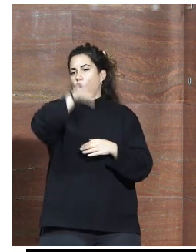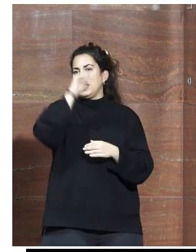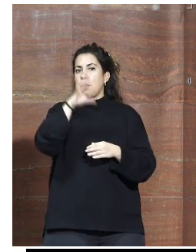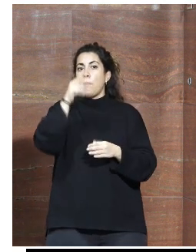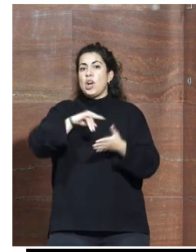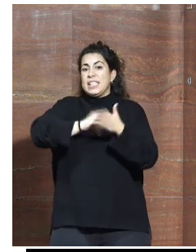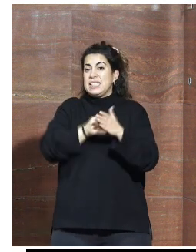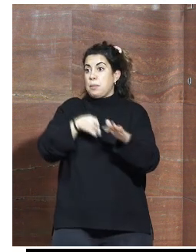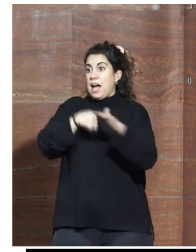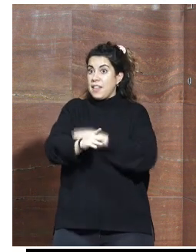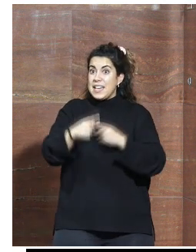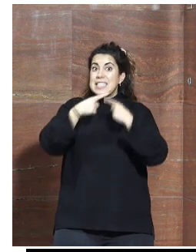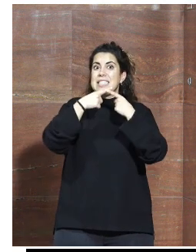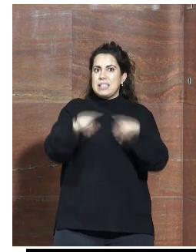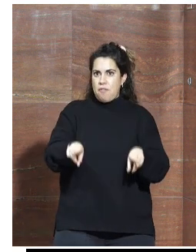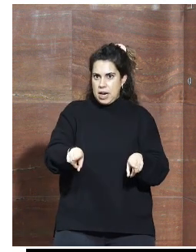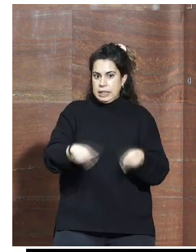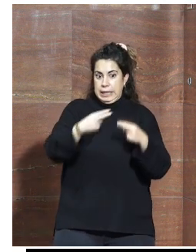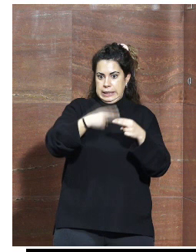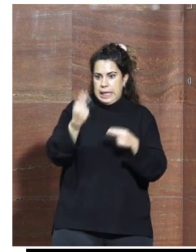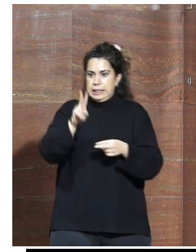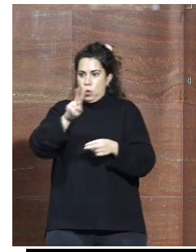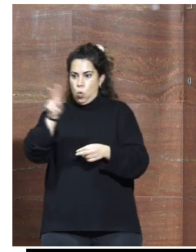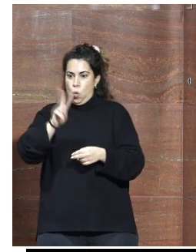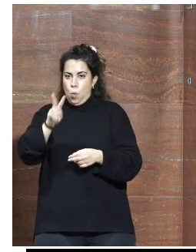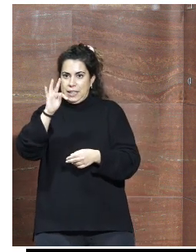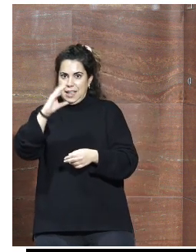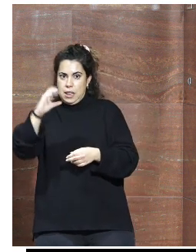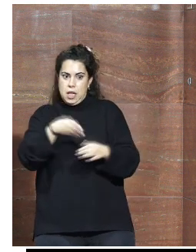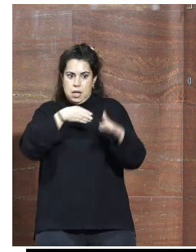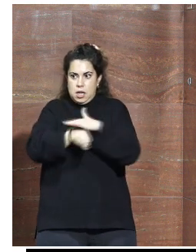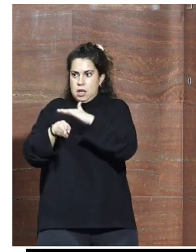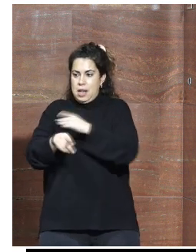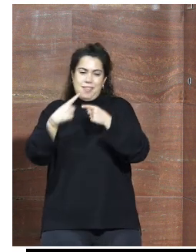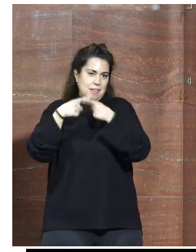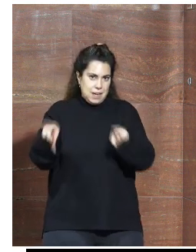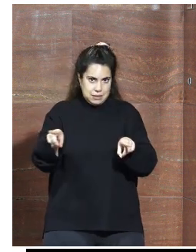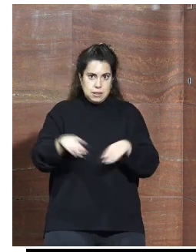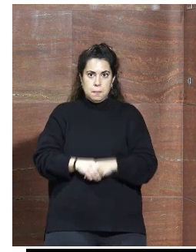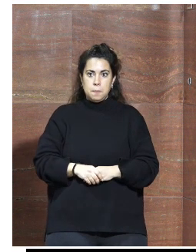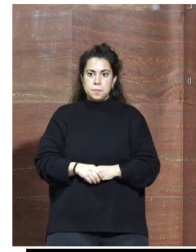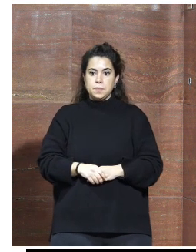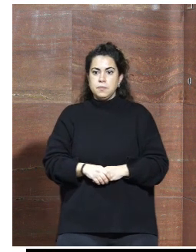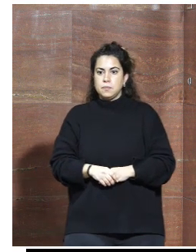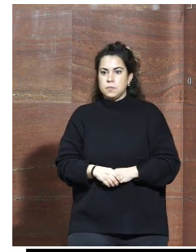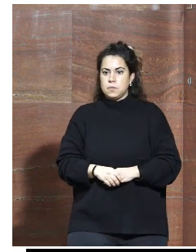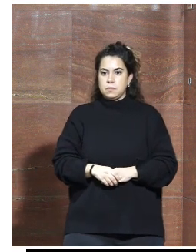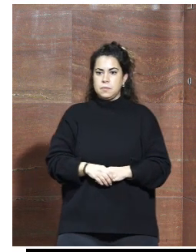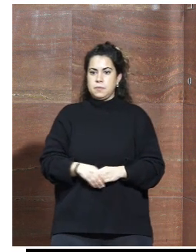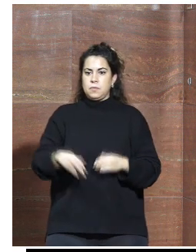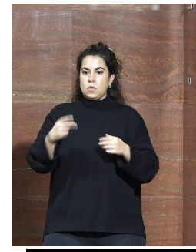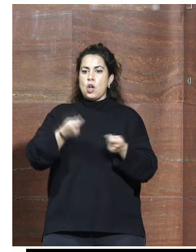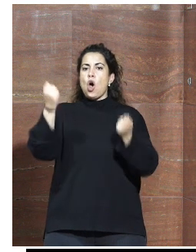de acceder es distinto, no es lo mismo. Es que si quiero coger un taxi, así quiero coger un VTC. Bueno, luego existe el